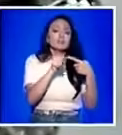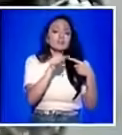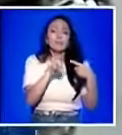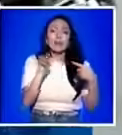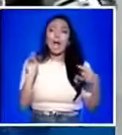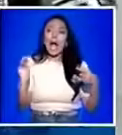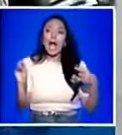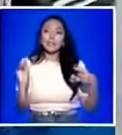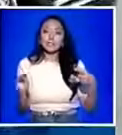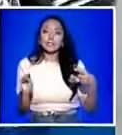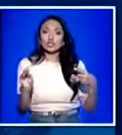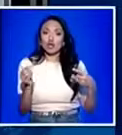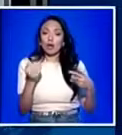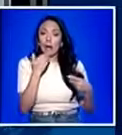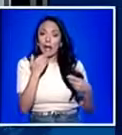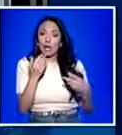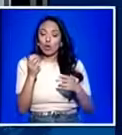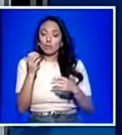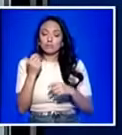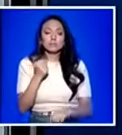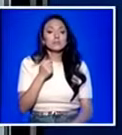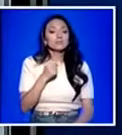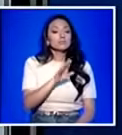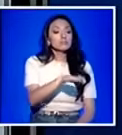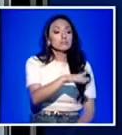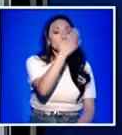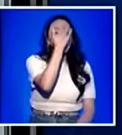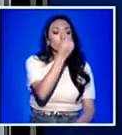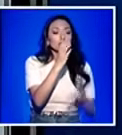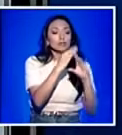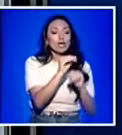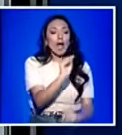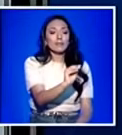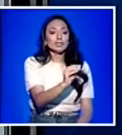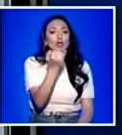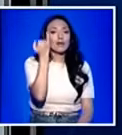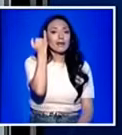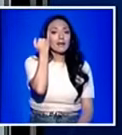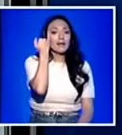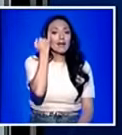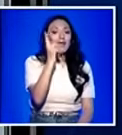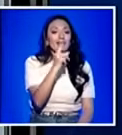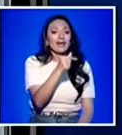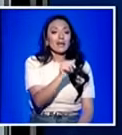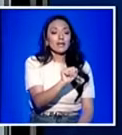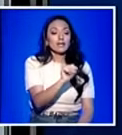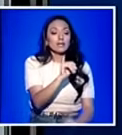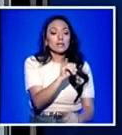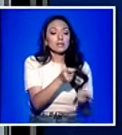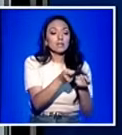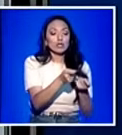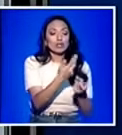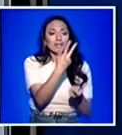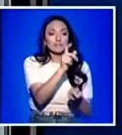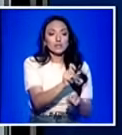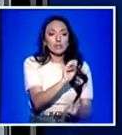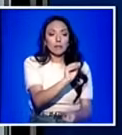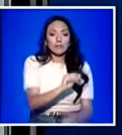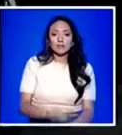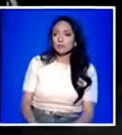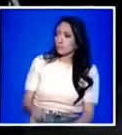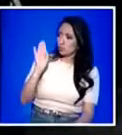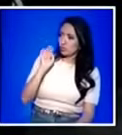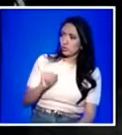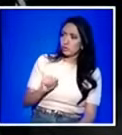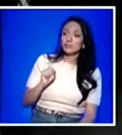inteligencia visitaban la cárcel. Ñaño, buenas noches. Llegó la DGI por ahí. Está en monitoreo, pilas. Son tres que llegaron. ¡Esos